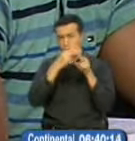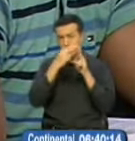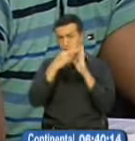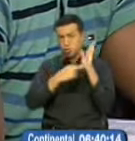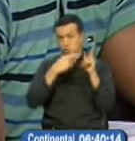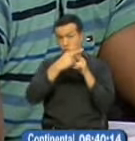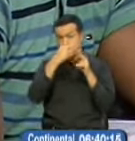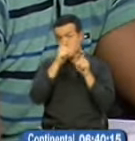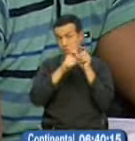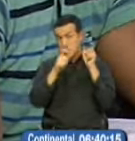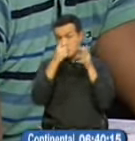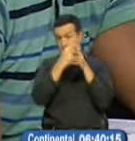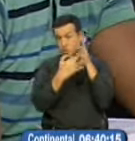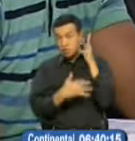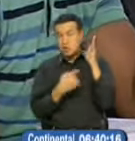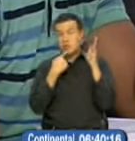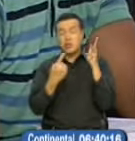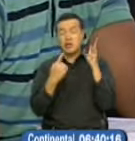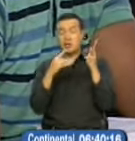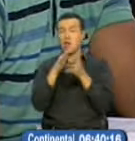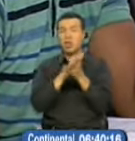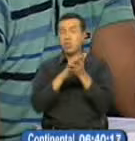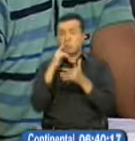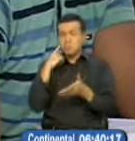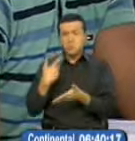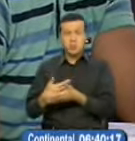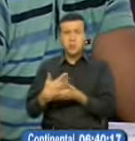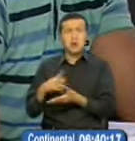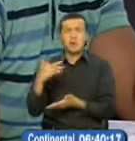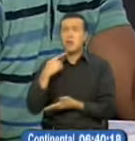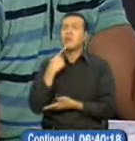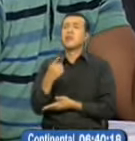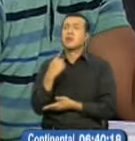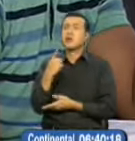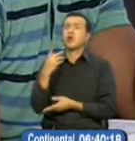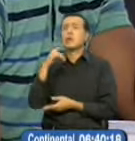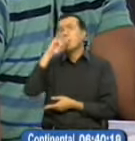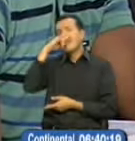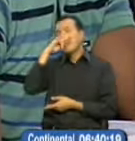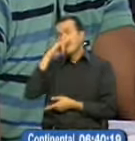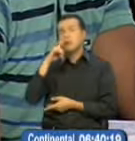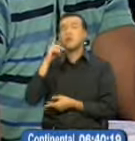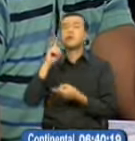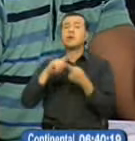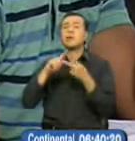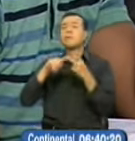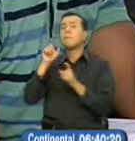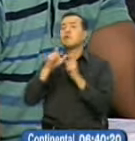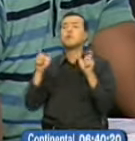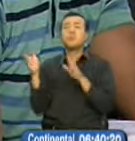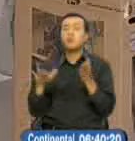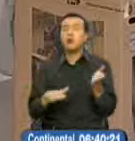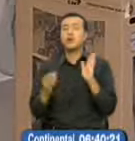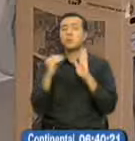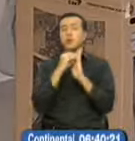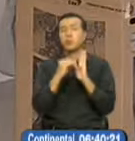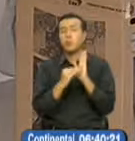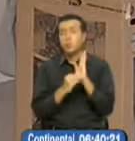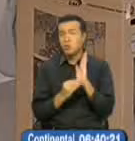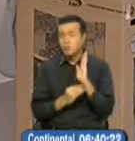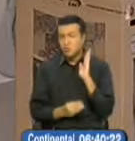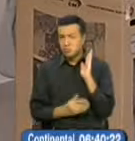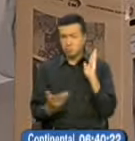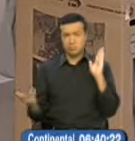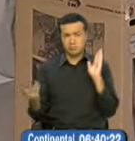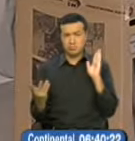Guillermo Lasso como Andrés Páez aseguraban sin pruebas que estaba conformado por niños e inclusive personas fallecidas. Sin embargo,